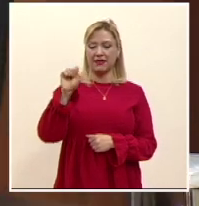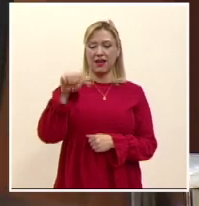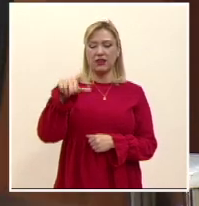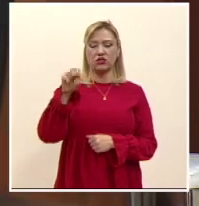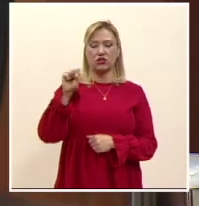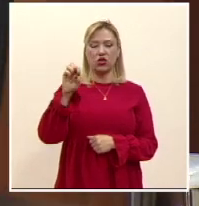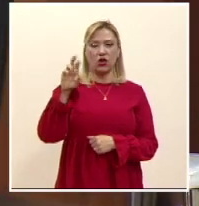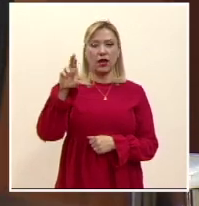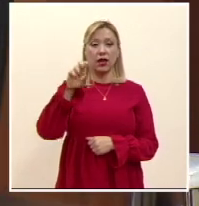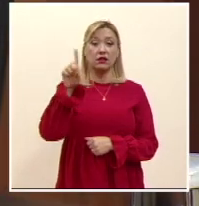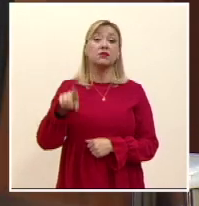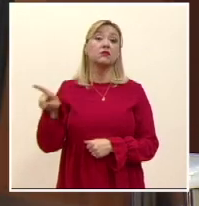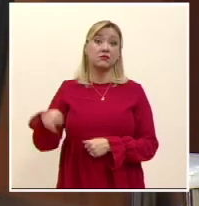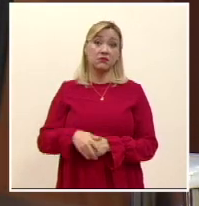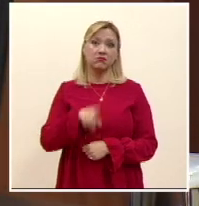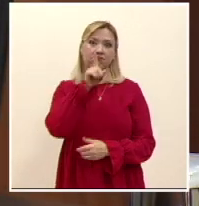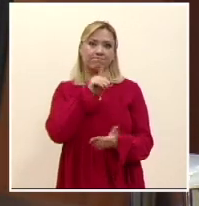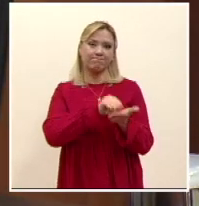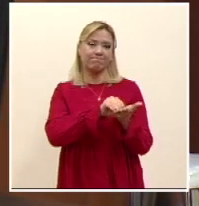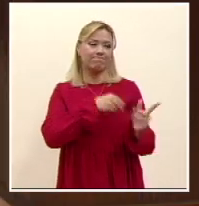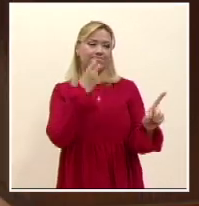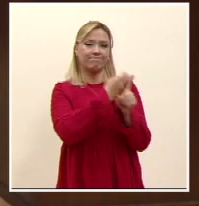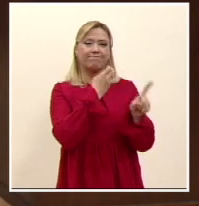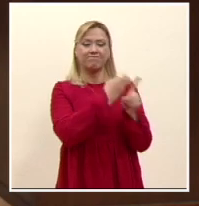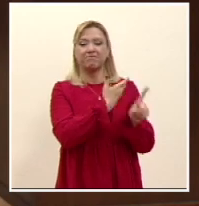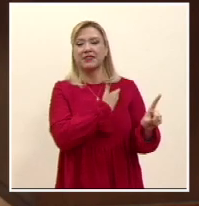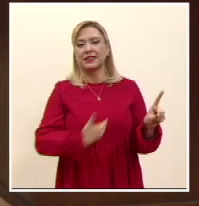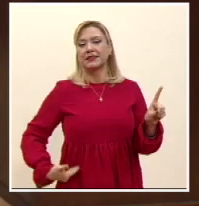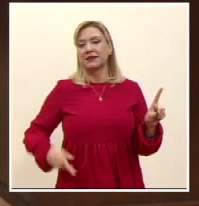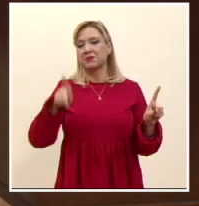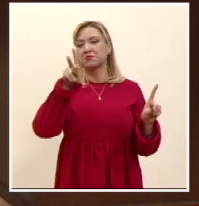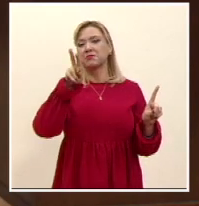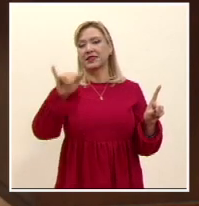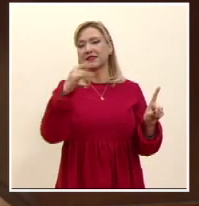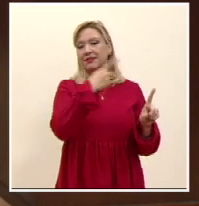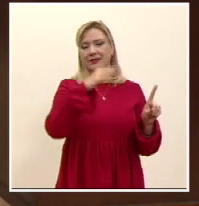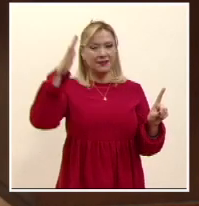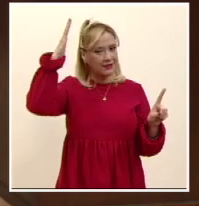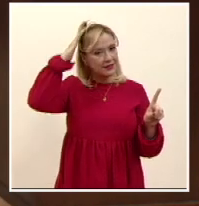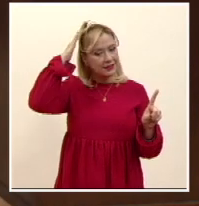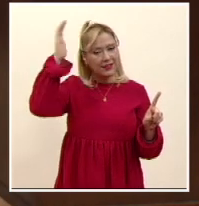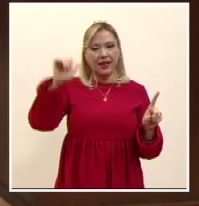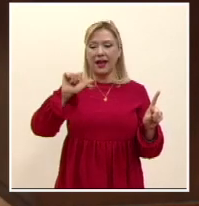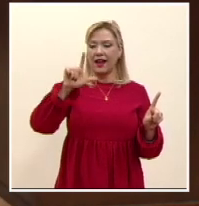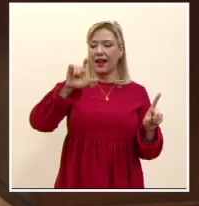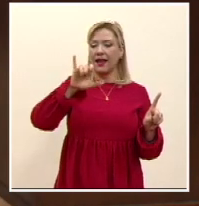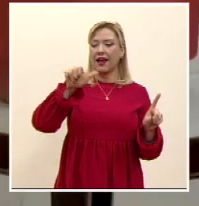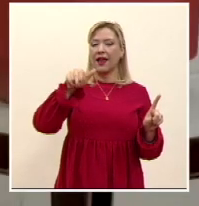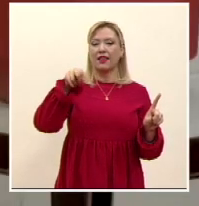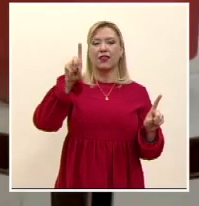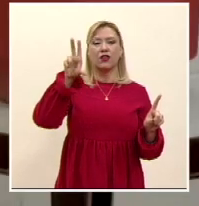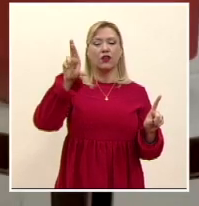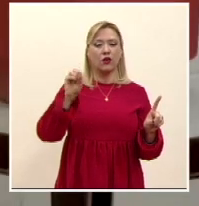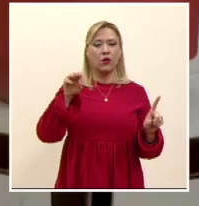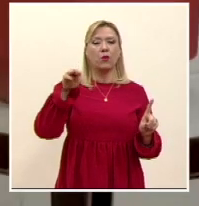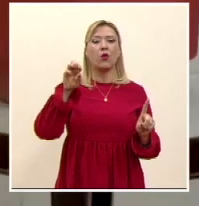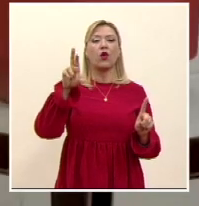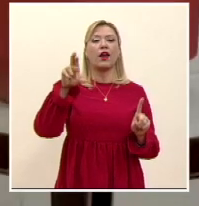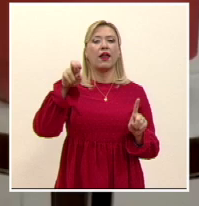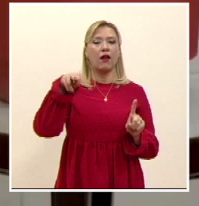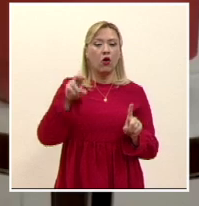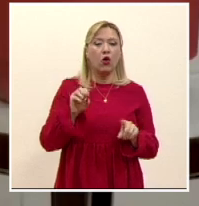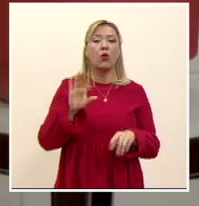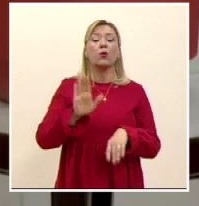incurrió en actos de calumnia en contra del presidente nacional del PRI, Alejandro Moreno Cárdenas. Esto derivado de manifestaciones